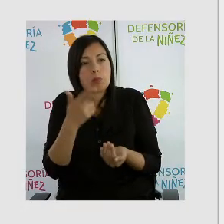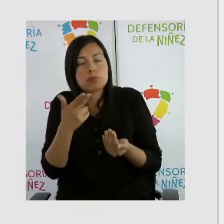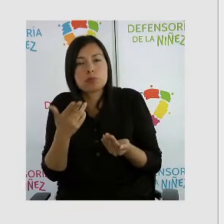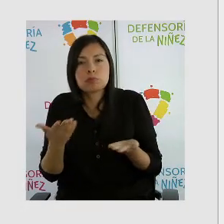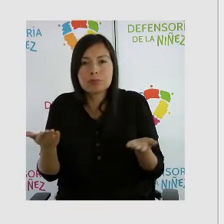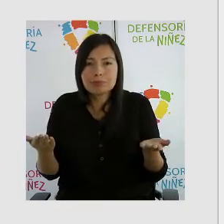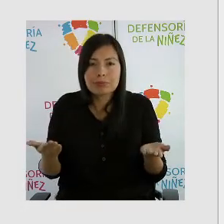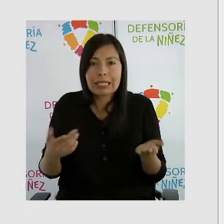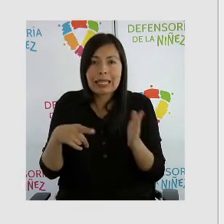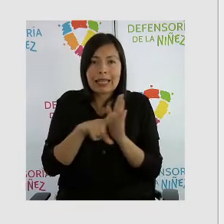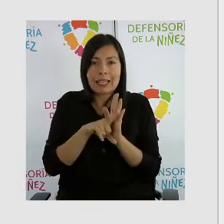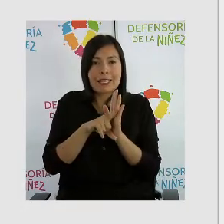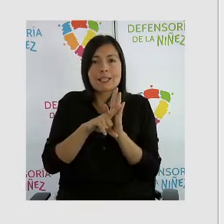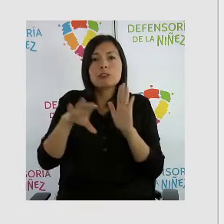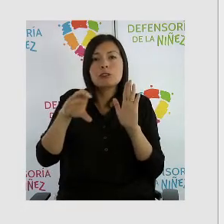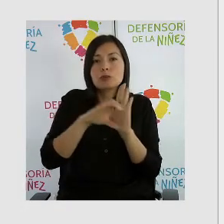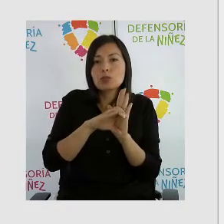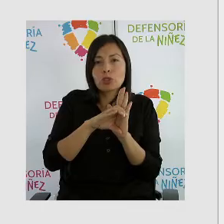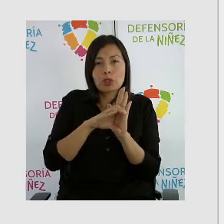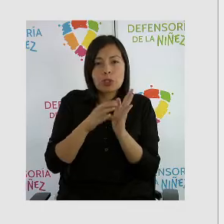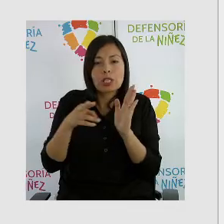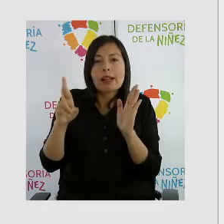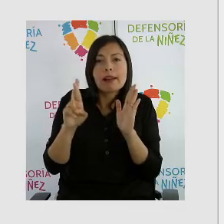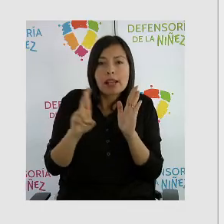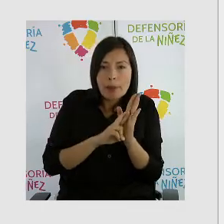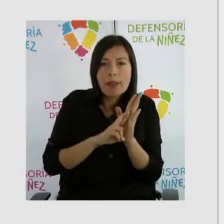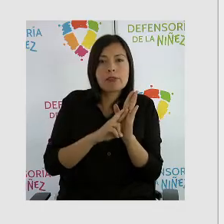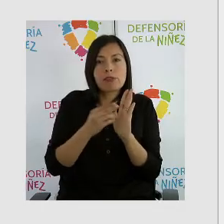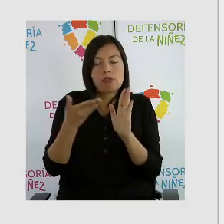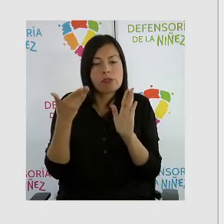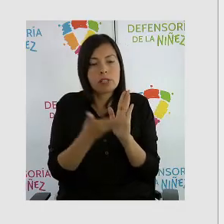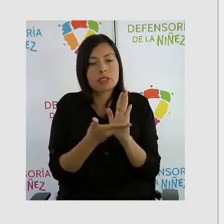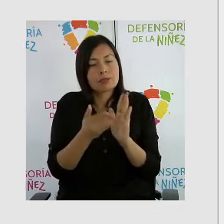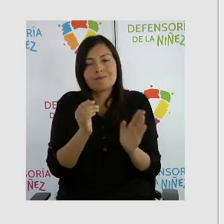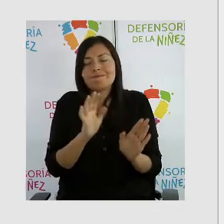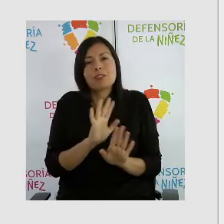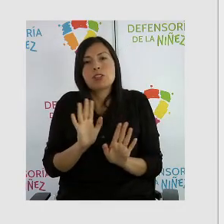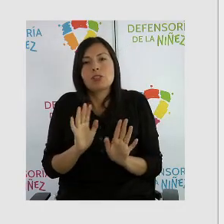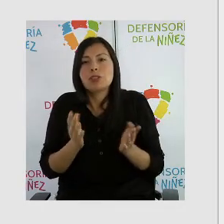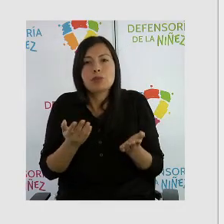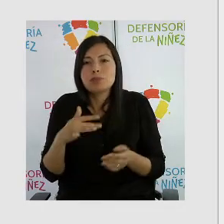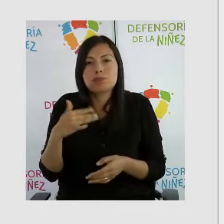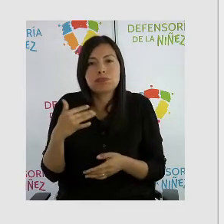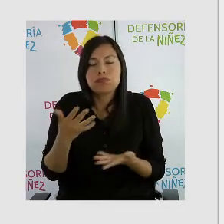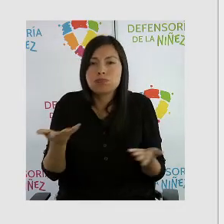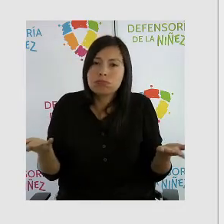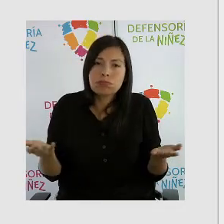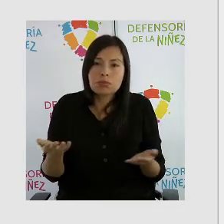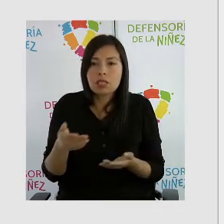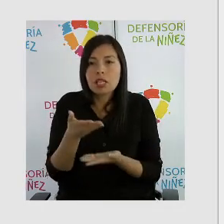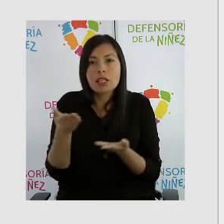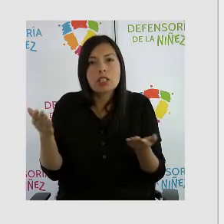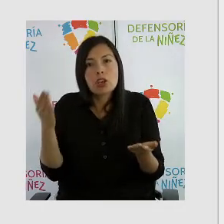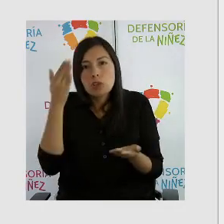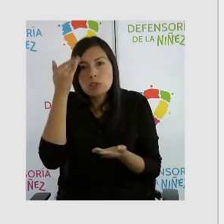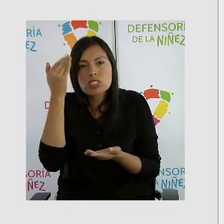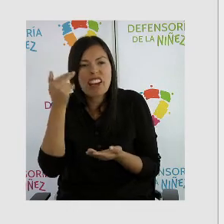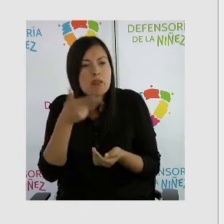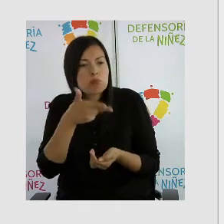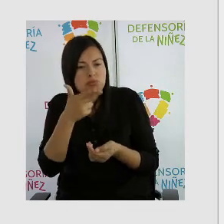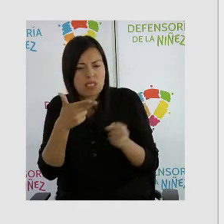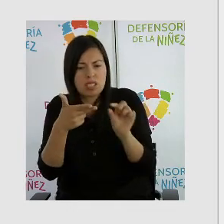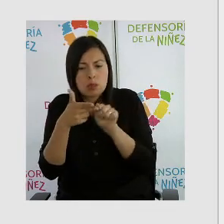legales, constitucionales y reglamentarias, sino que además ni siquiera sabe qué tipo de munición está